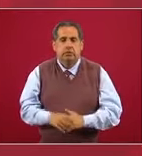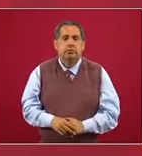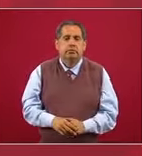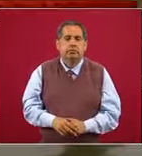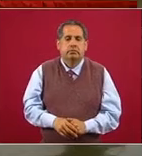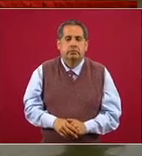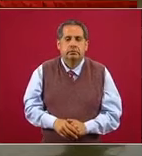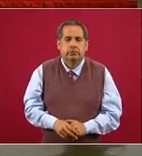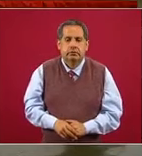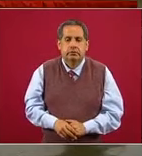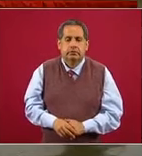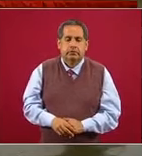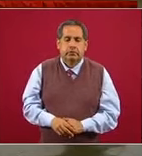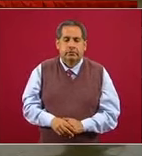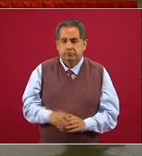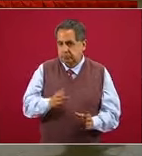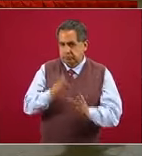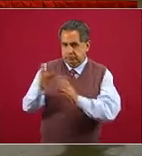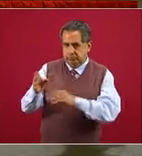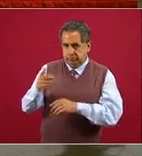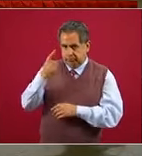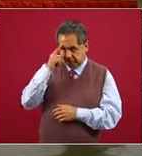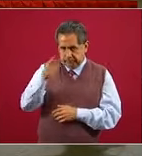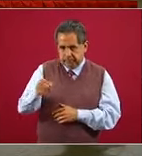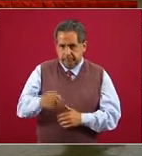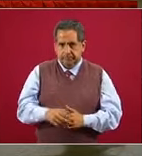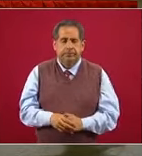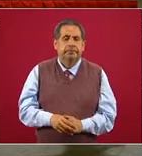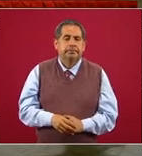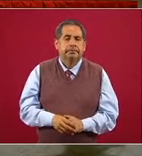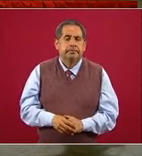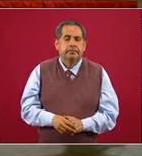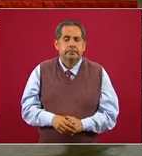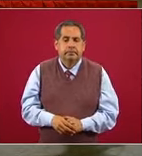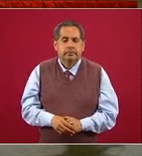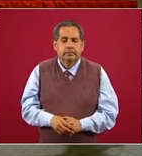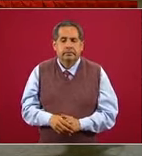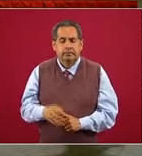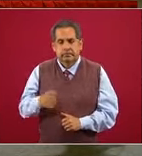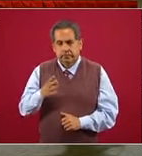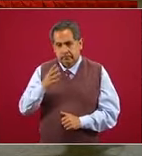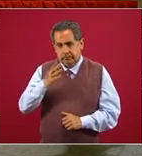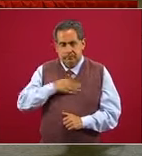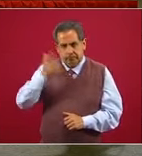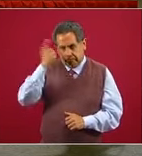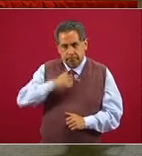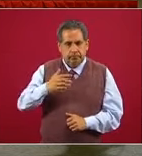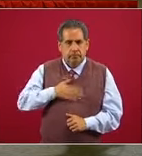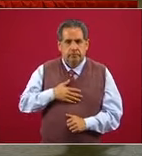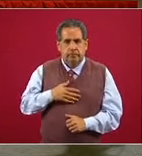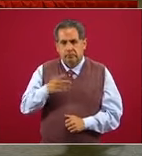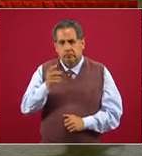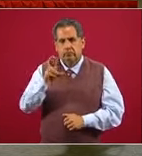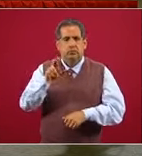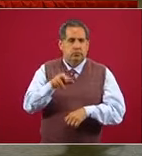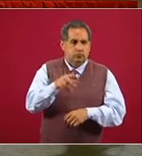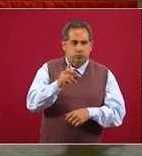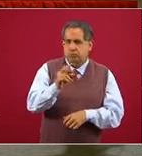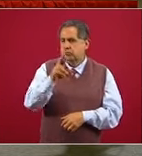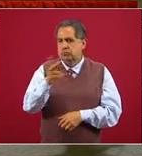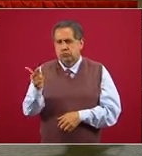Gracias. Adelante, habíamos dado la palabra aquí, perdón. Sí, buenas noches, doctora Lomía,